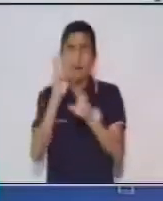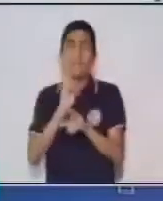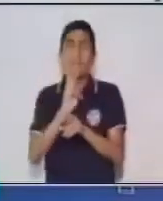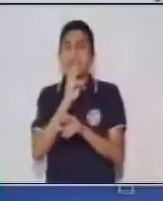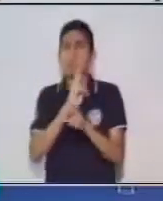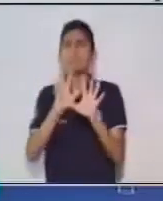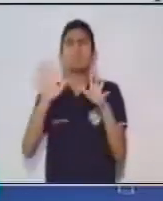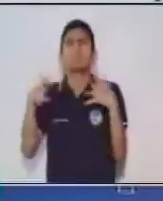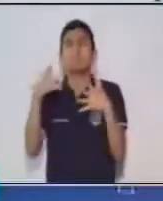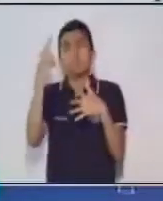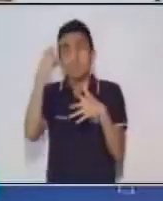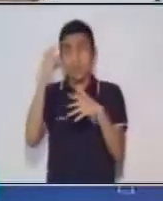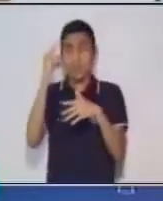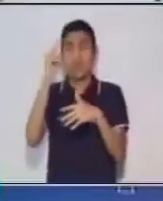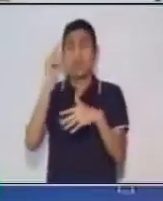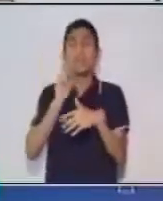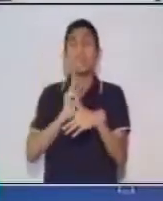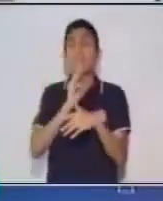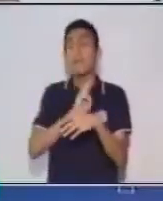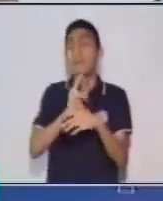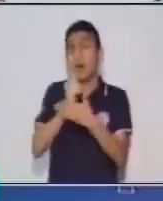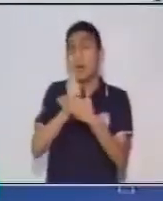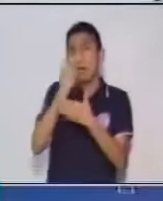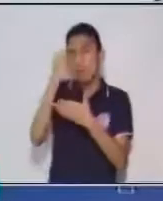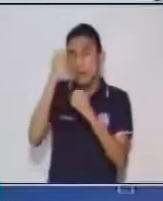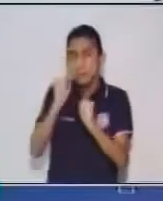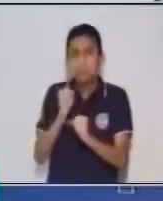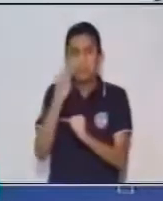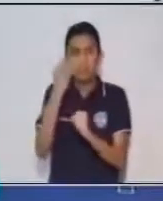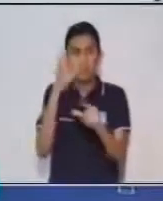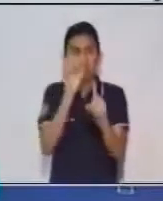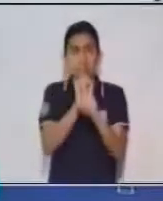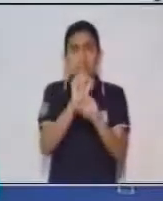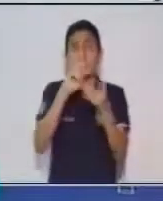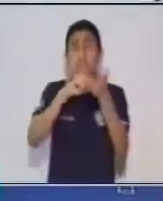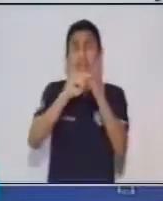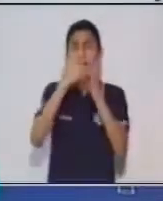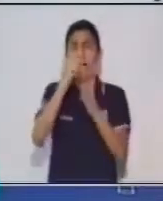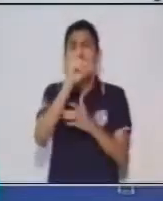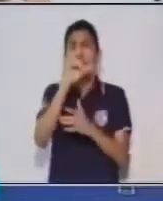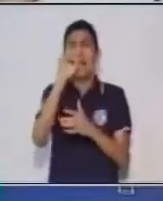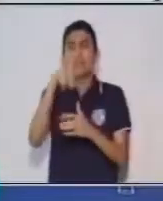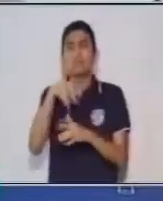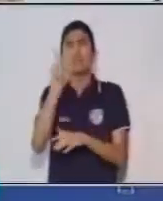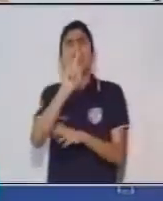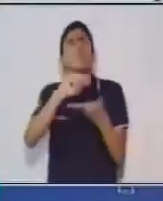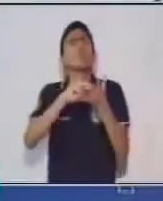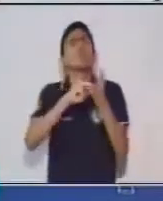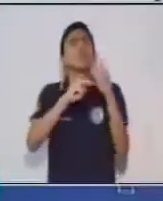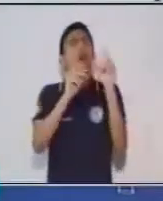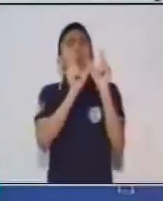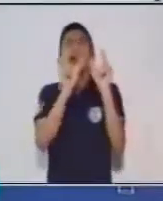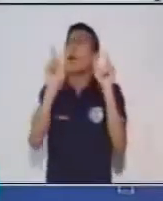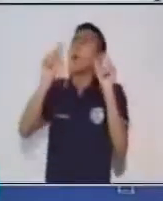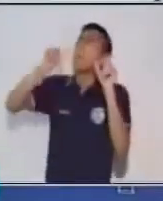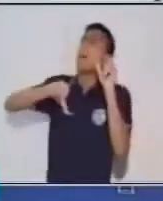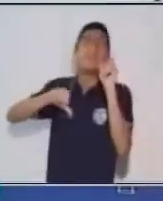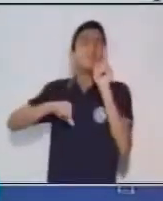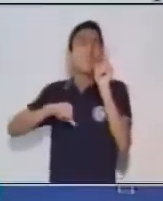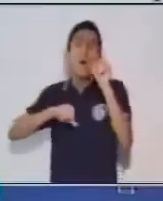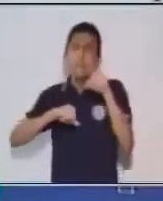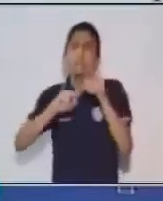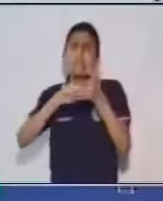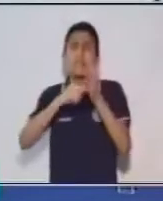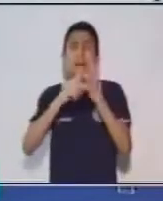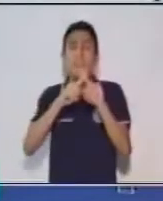verbo es el que nos va a dar la acción o nos va a referir lo que está sucediendo en lo que estamos hablando. No es que las demás palabras no sean importantes, pero